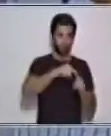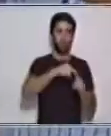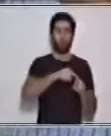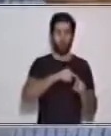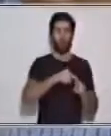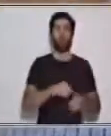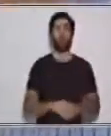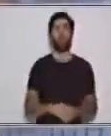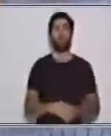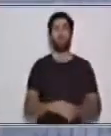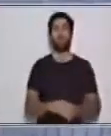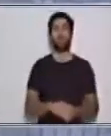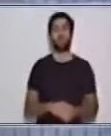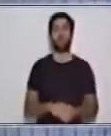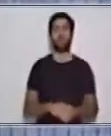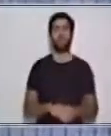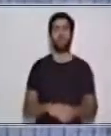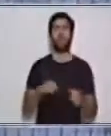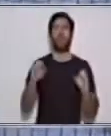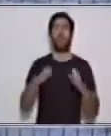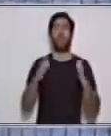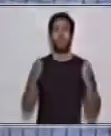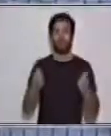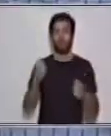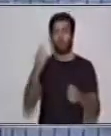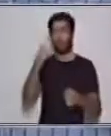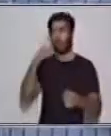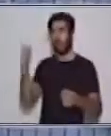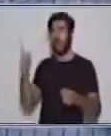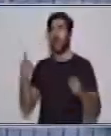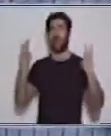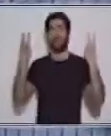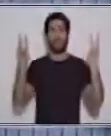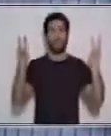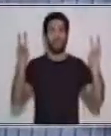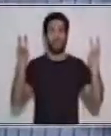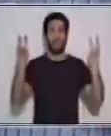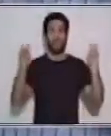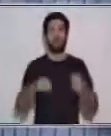podríamos nombrar a nuestra gráfica cantidad